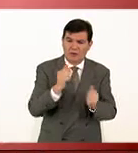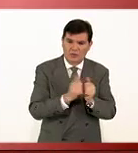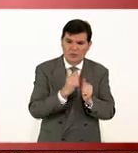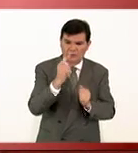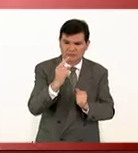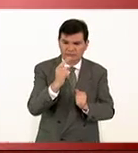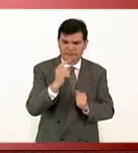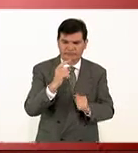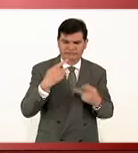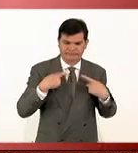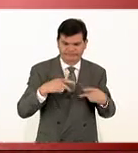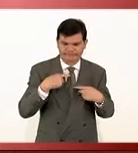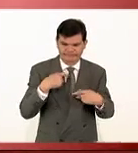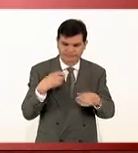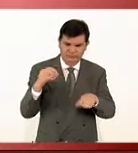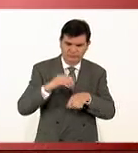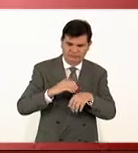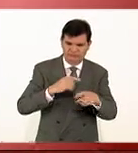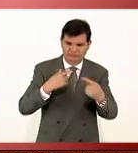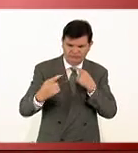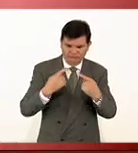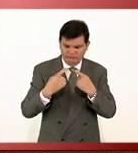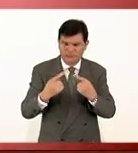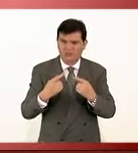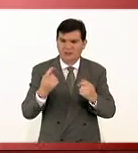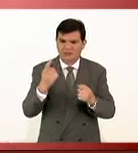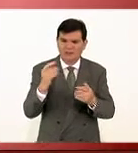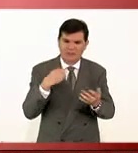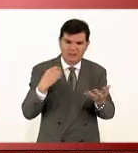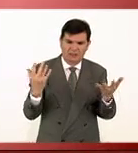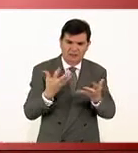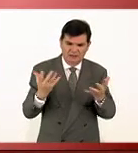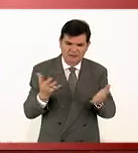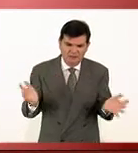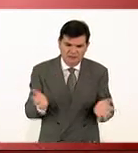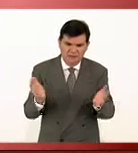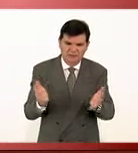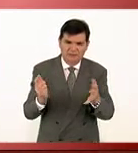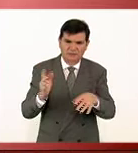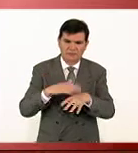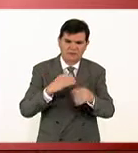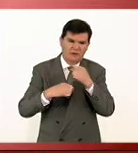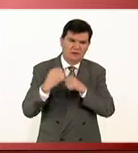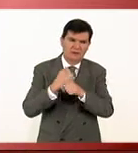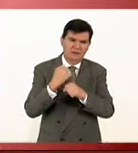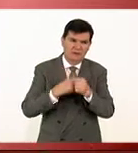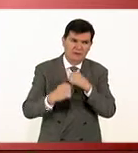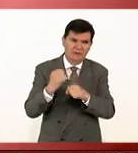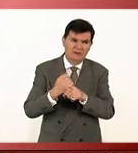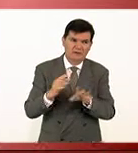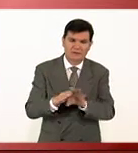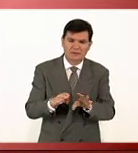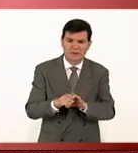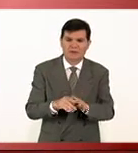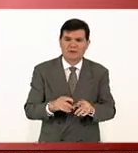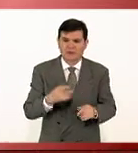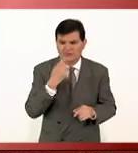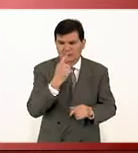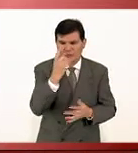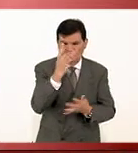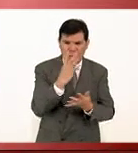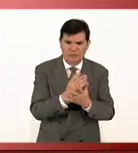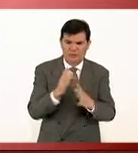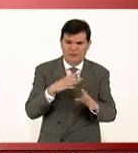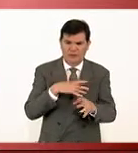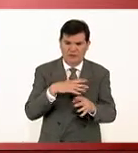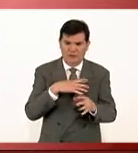de ejecutivo en contienda, ¿no? Que es el que está haciendo campaña por su partido. Digo, es el único